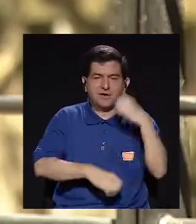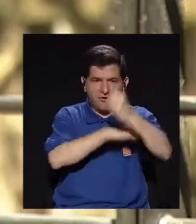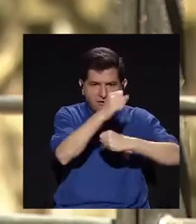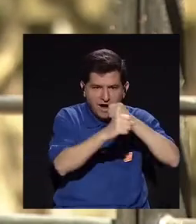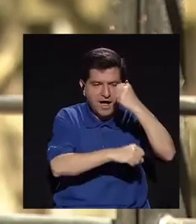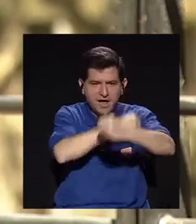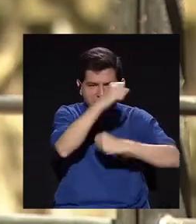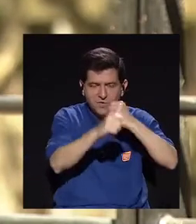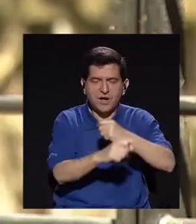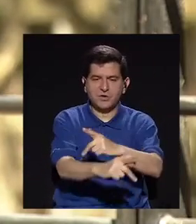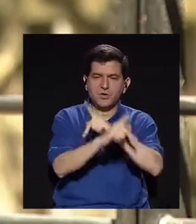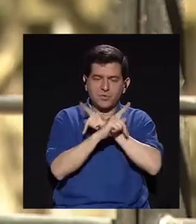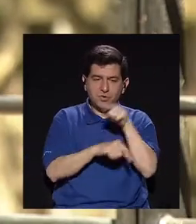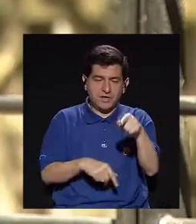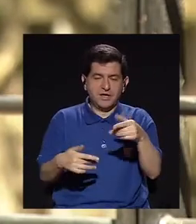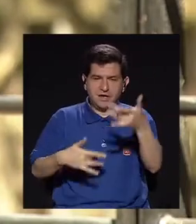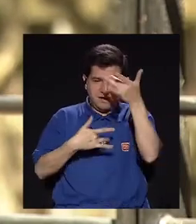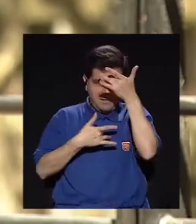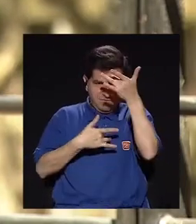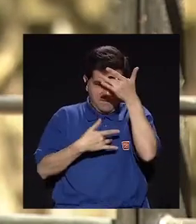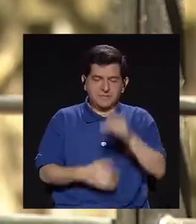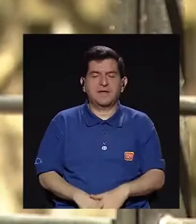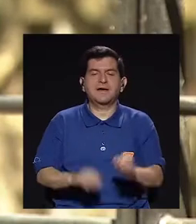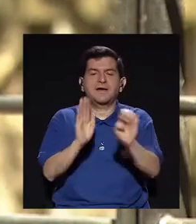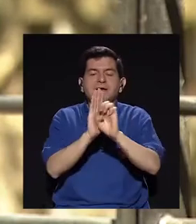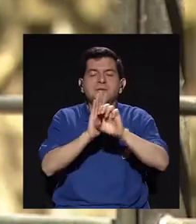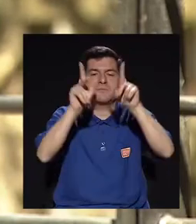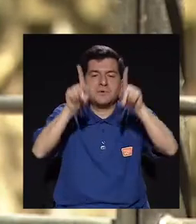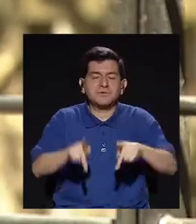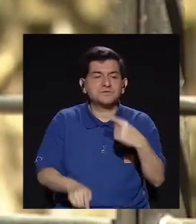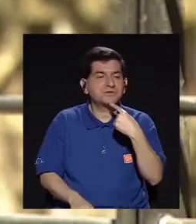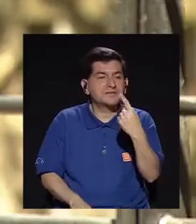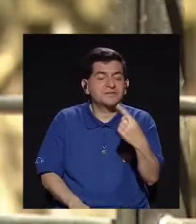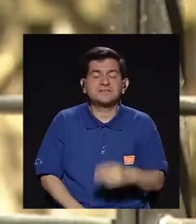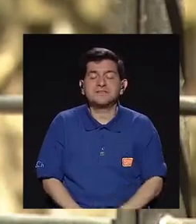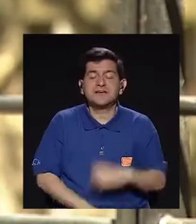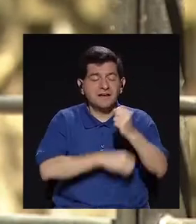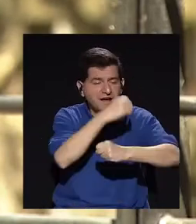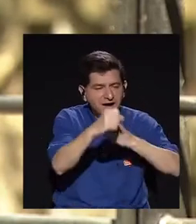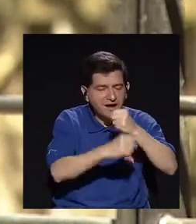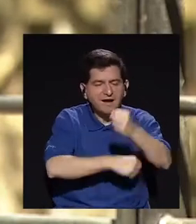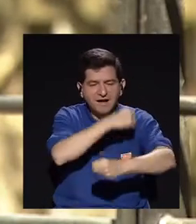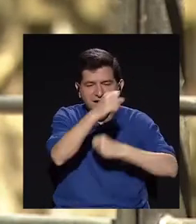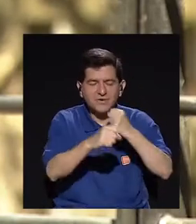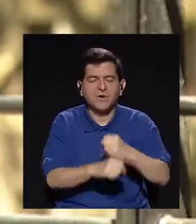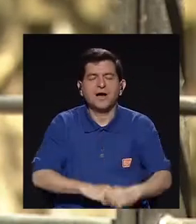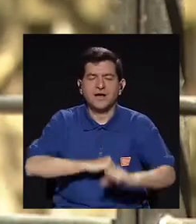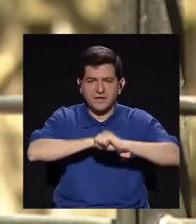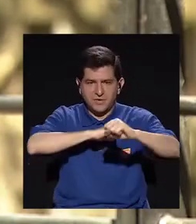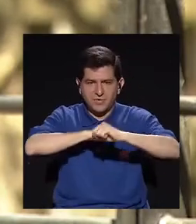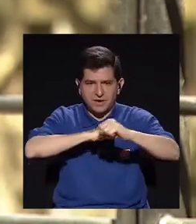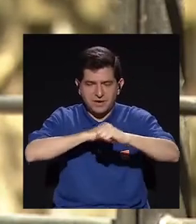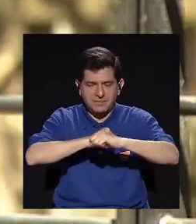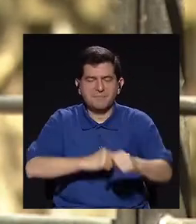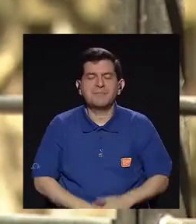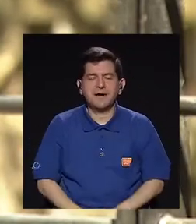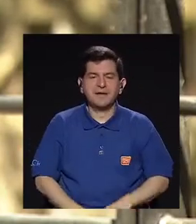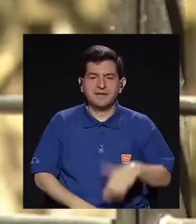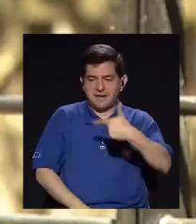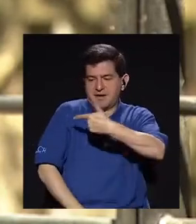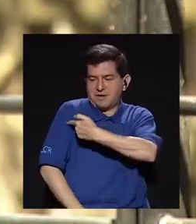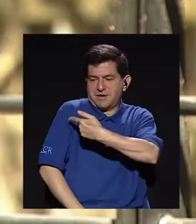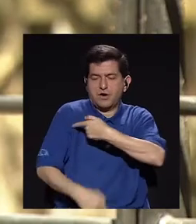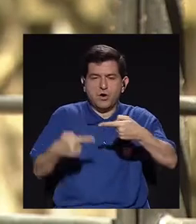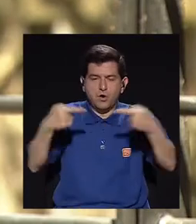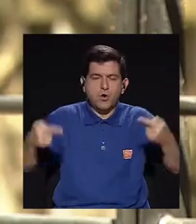tenemos que protegernos contra la enfermedad. En este caso, por eso la gente escucha que todos los años se hace una campaña de vacunación contra influenza